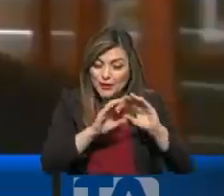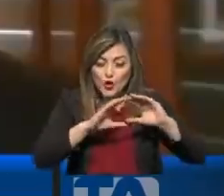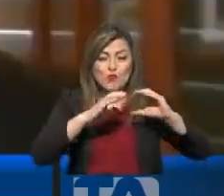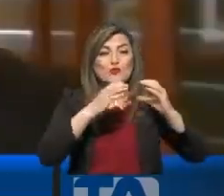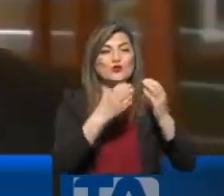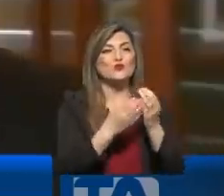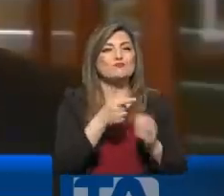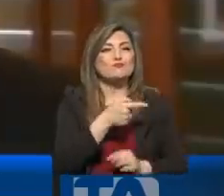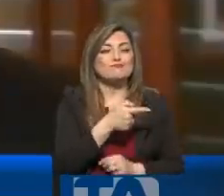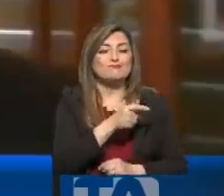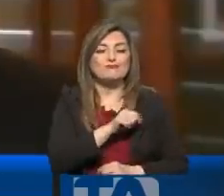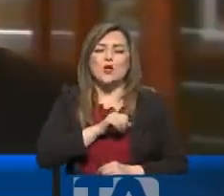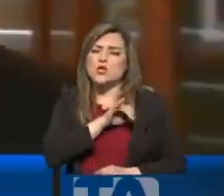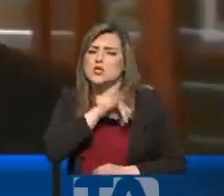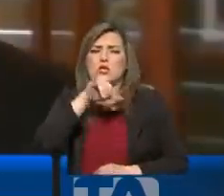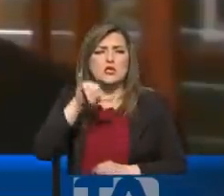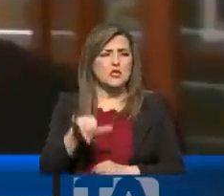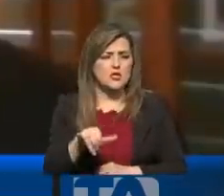veces